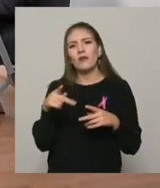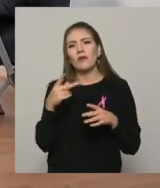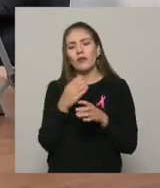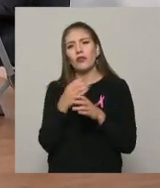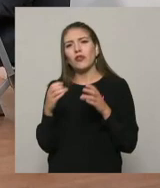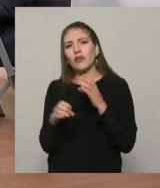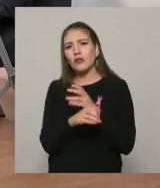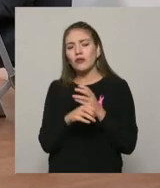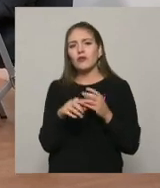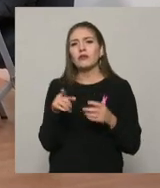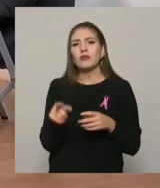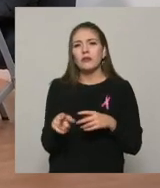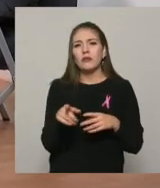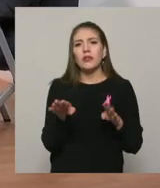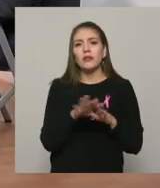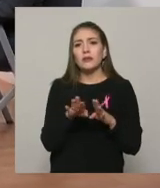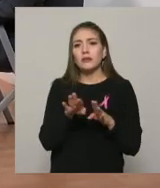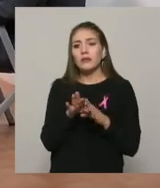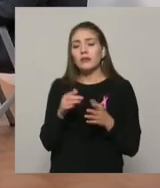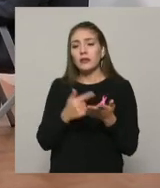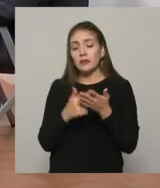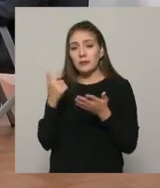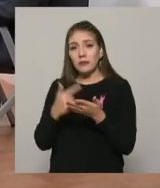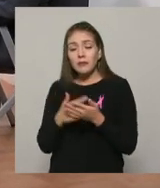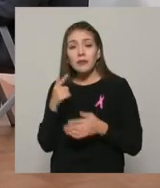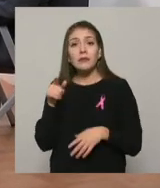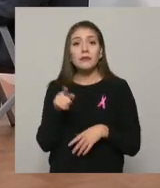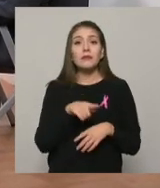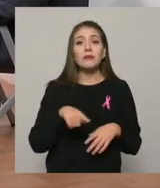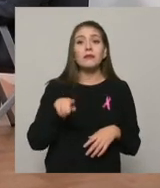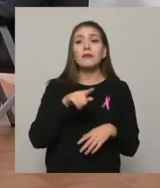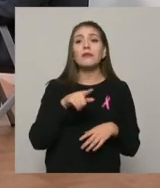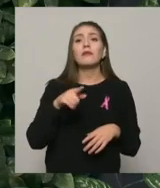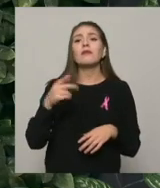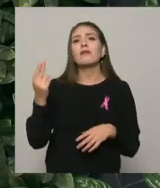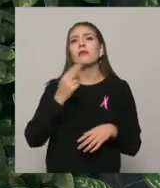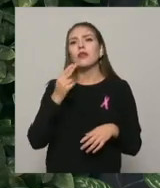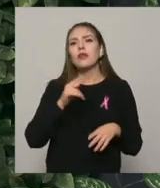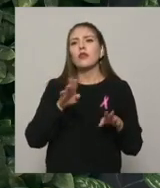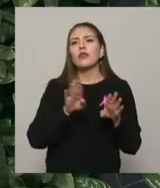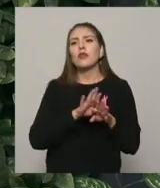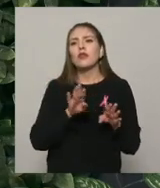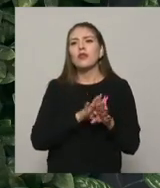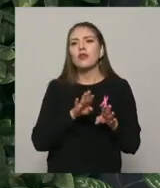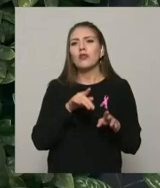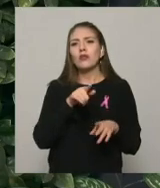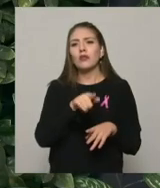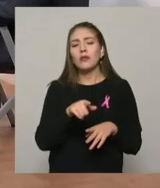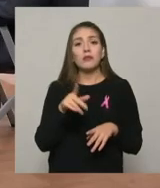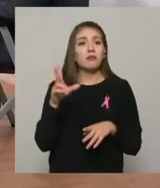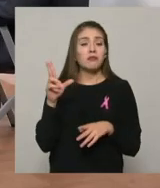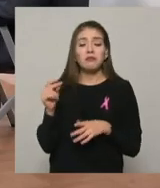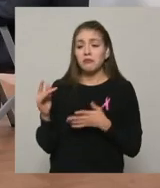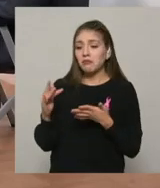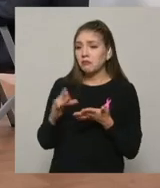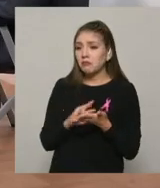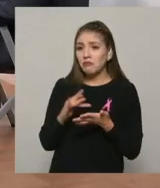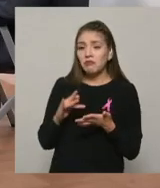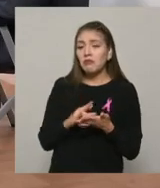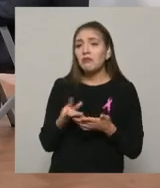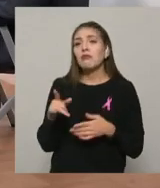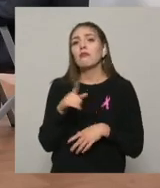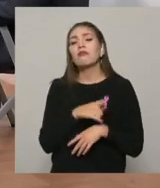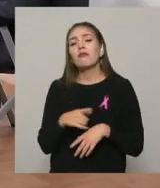la declaracionitis, que no es más que buscar la declaración de algunos políticos en rebote, que es lo que finalmente muchos